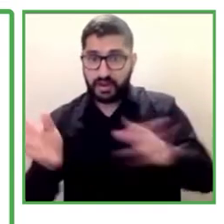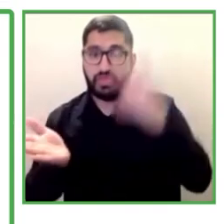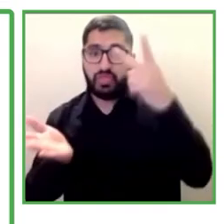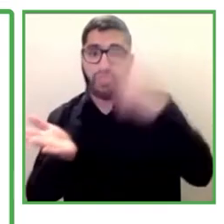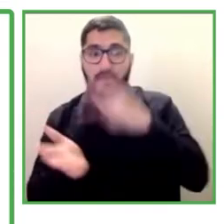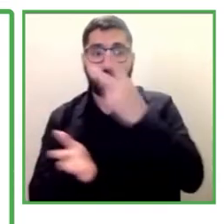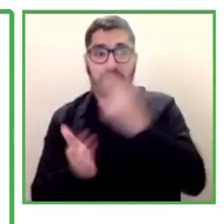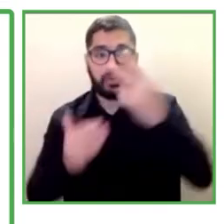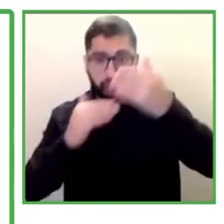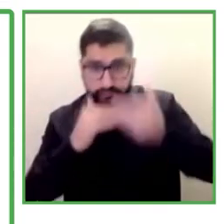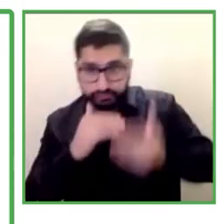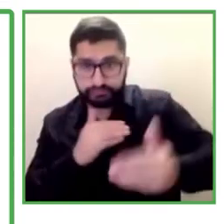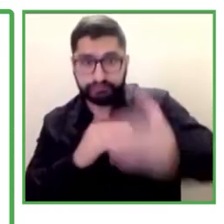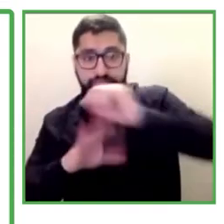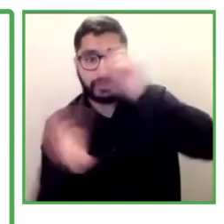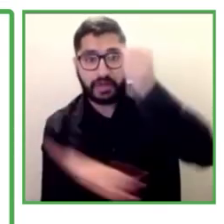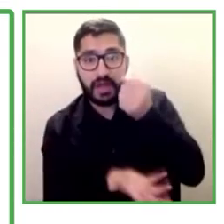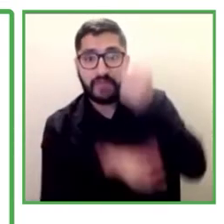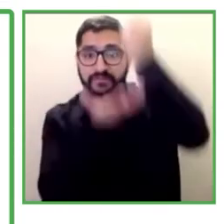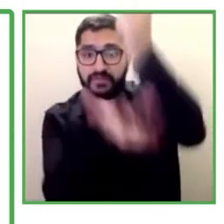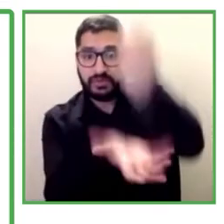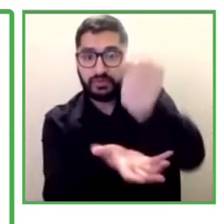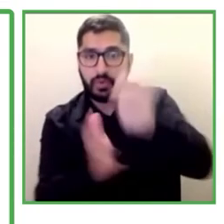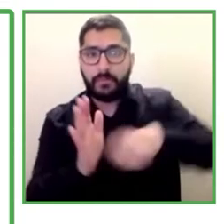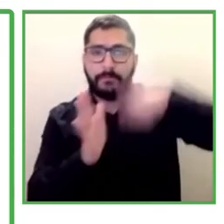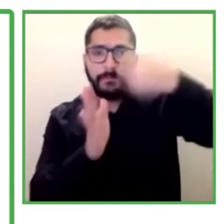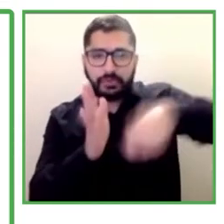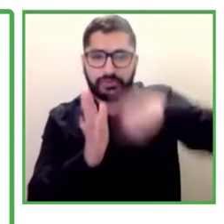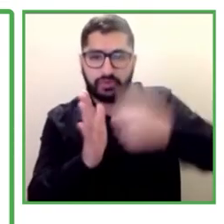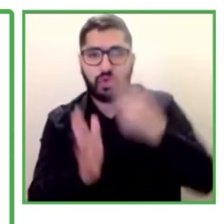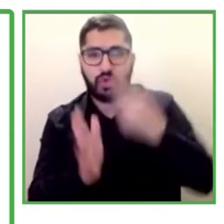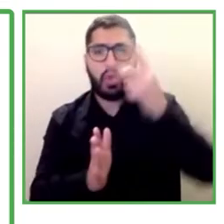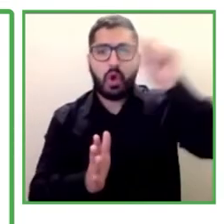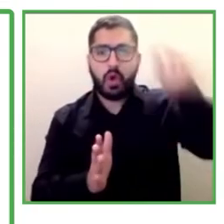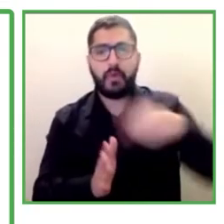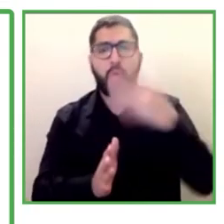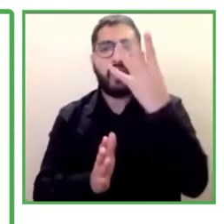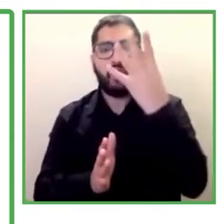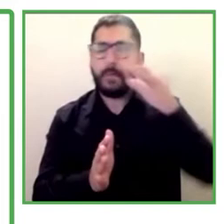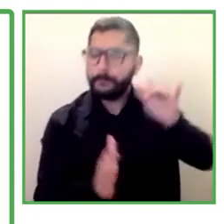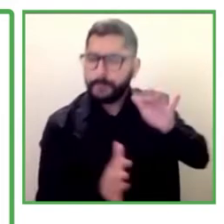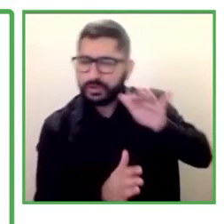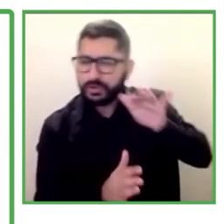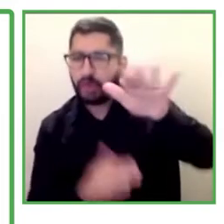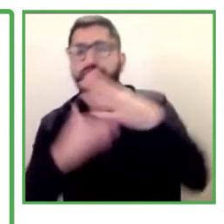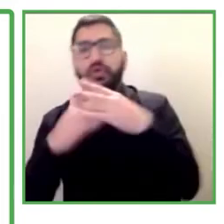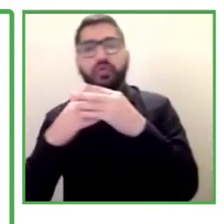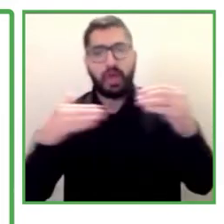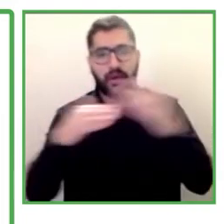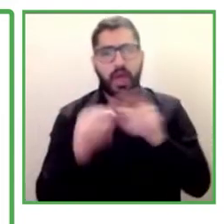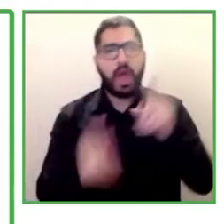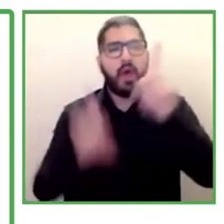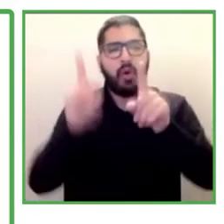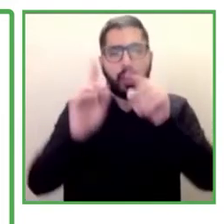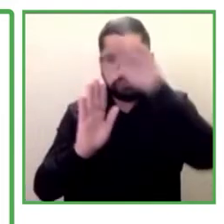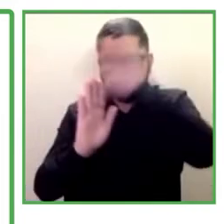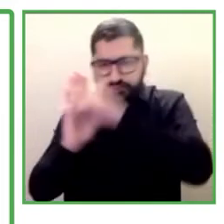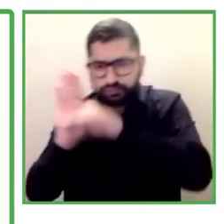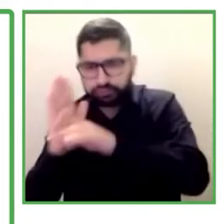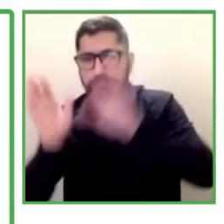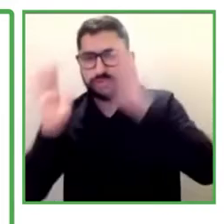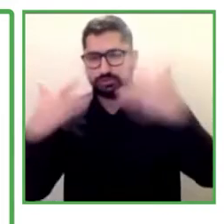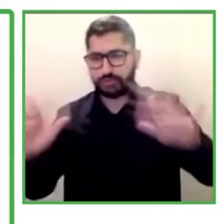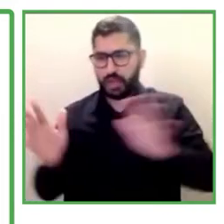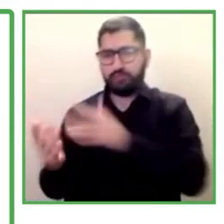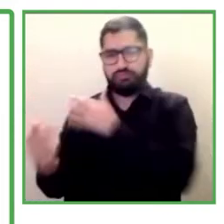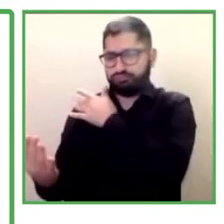corresponde a 2,4 millones de dólares. Los hitos relevantes de lo que hemos hecho hasta ahora en